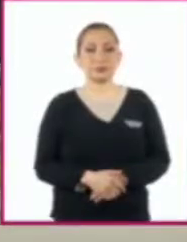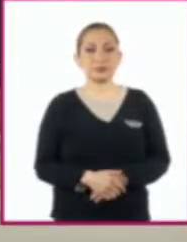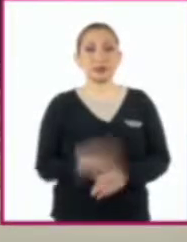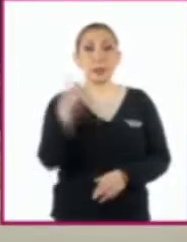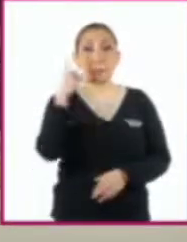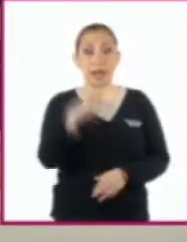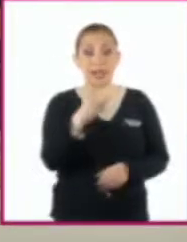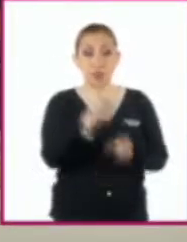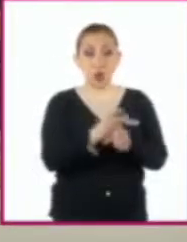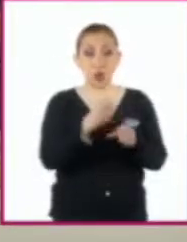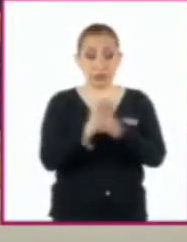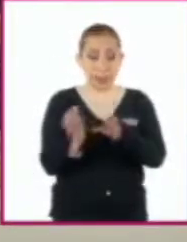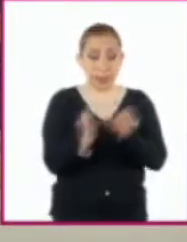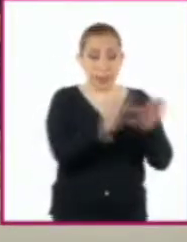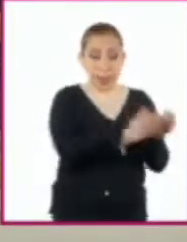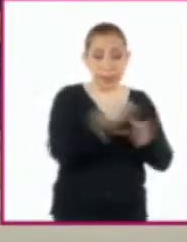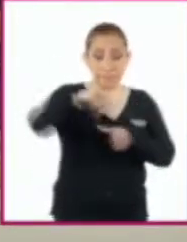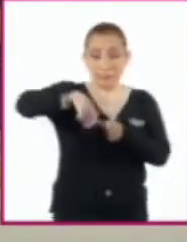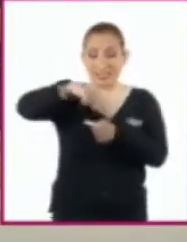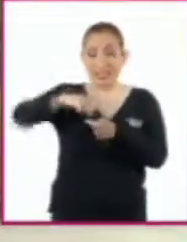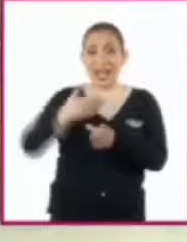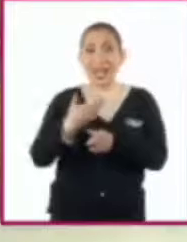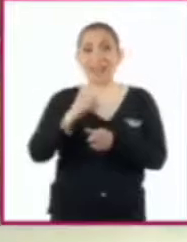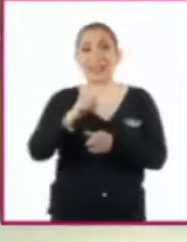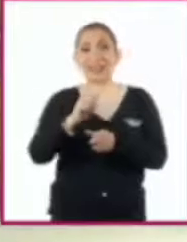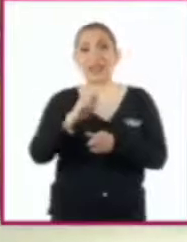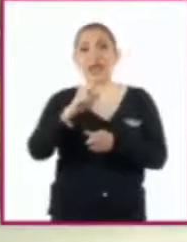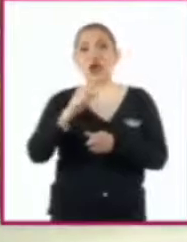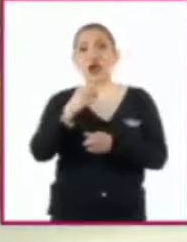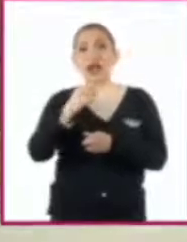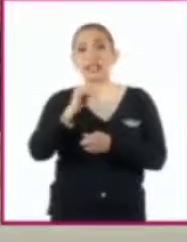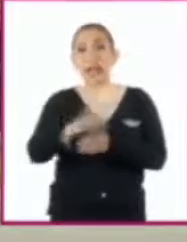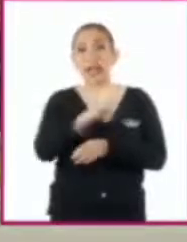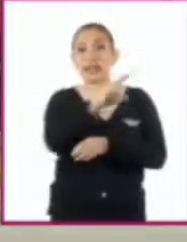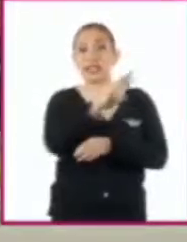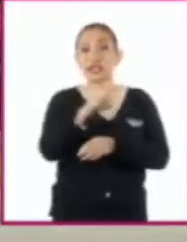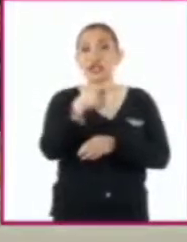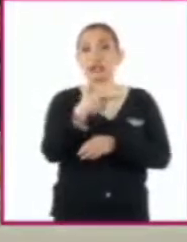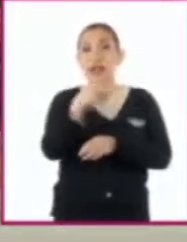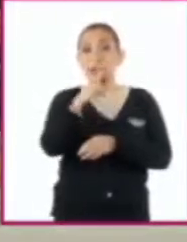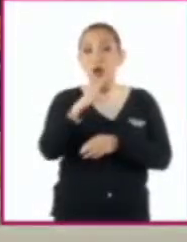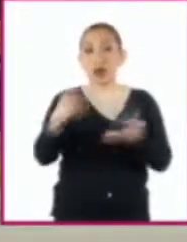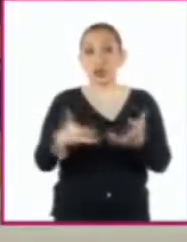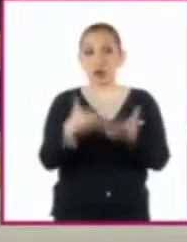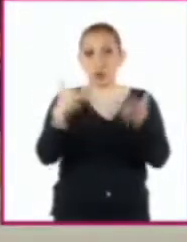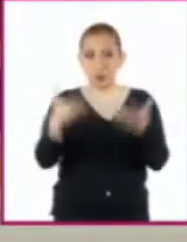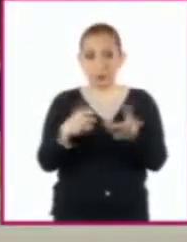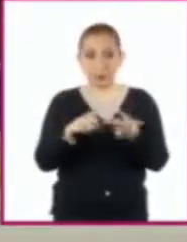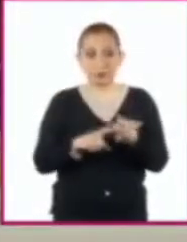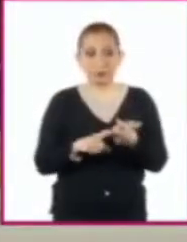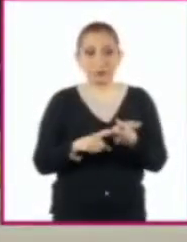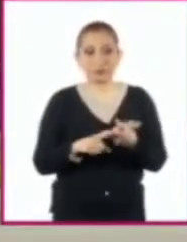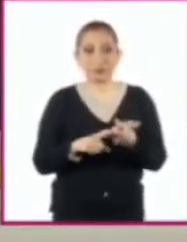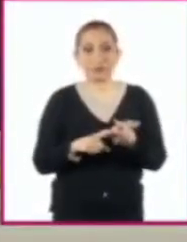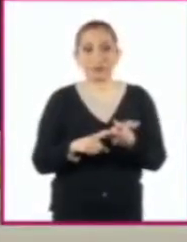Para la segunda mezcla heterogénea requerimos lo siguiente: 300 gramos de lechuga,